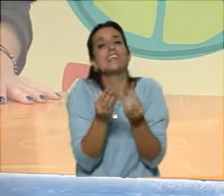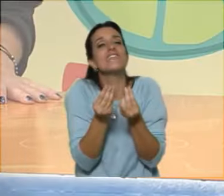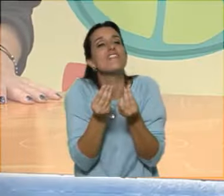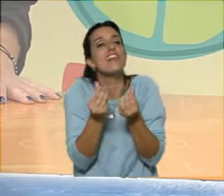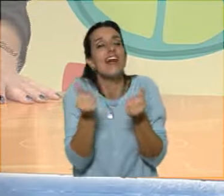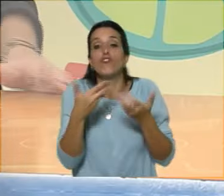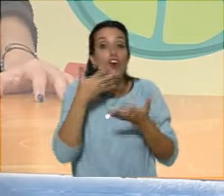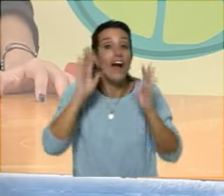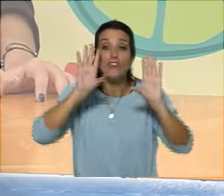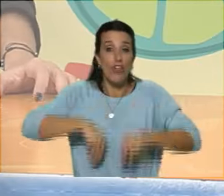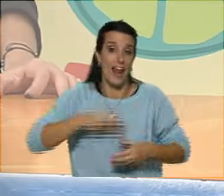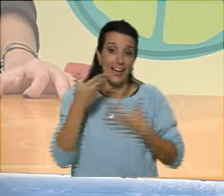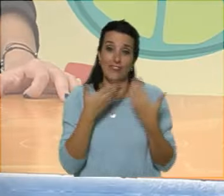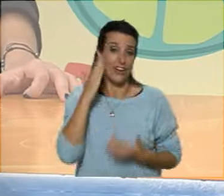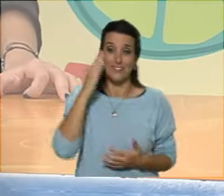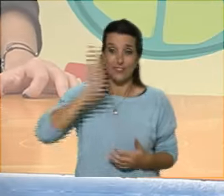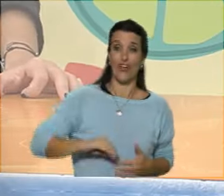sensibilidad. Me las sé todas, Leito.